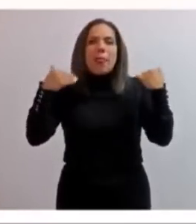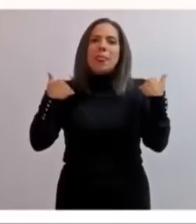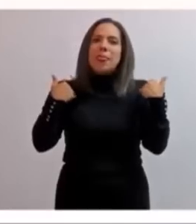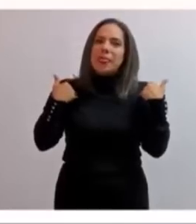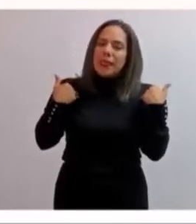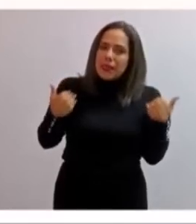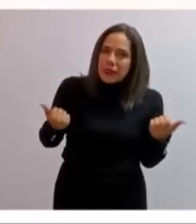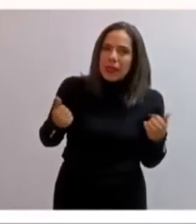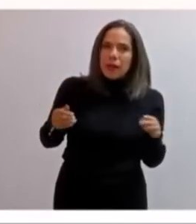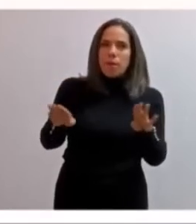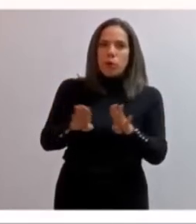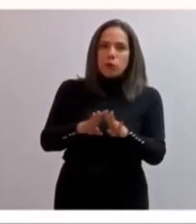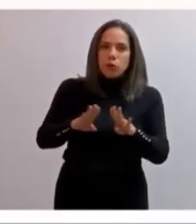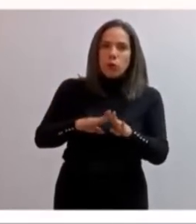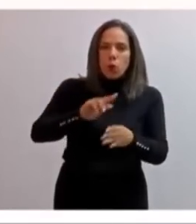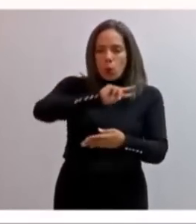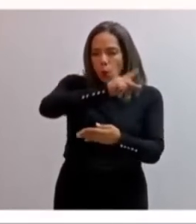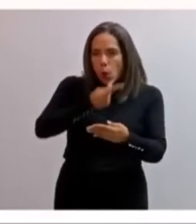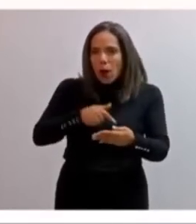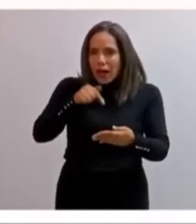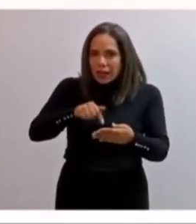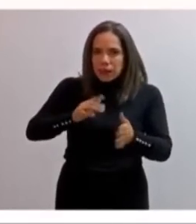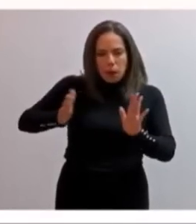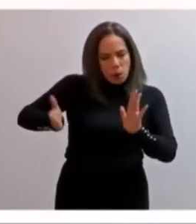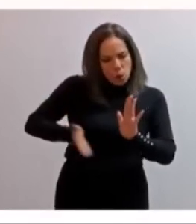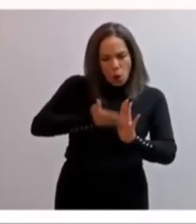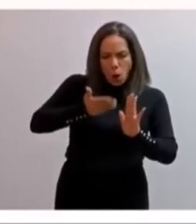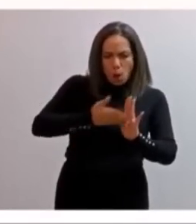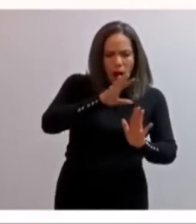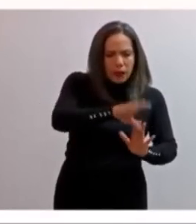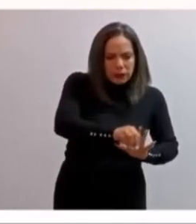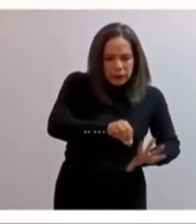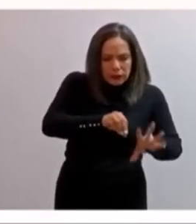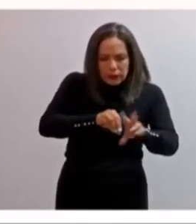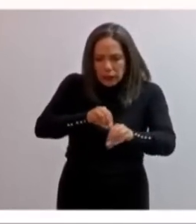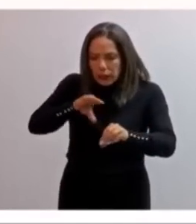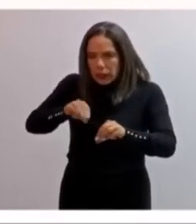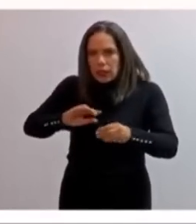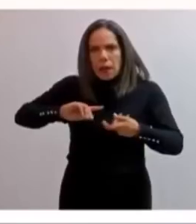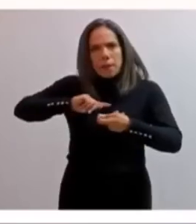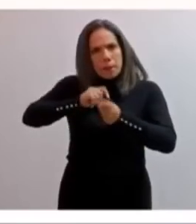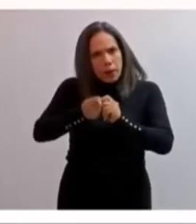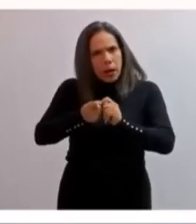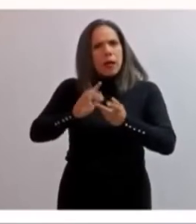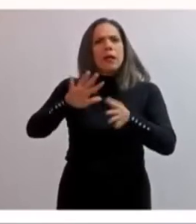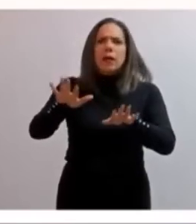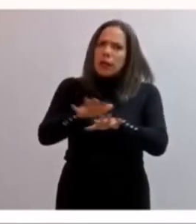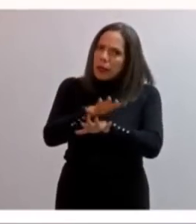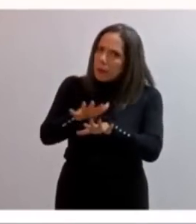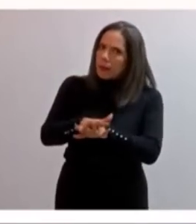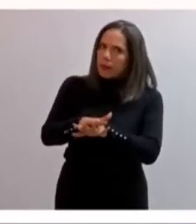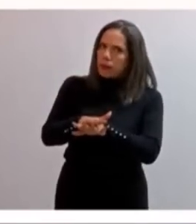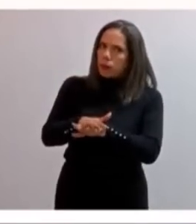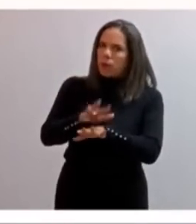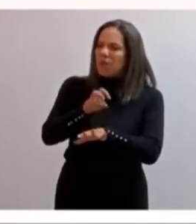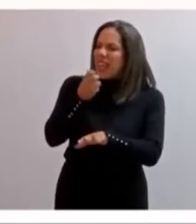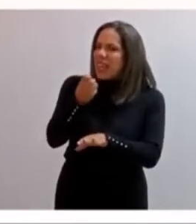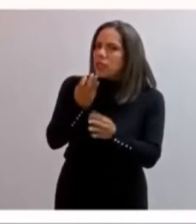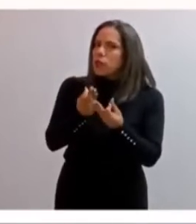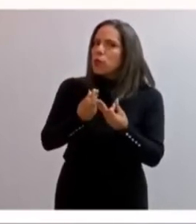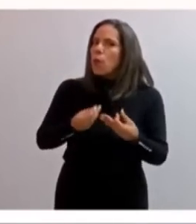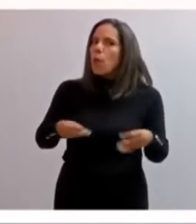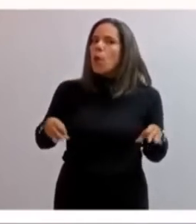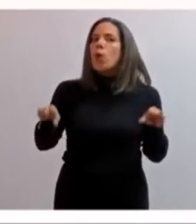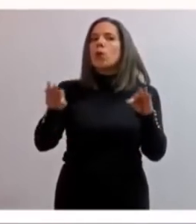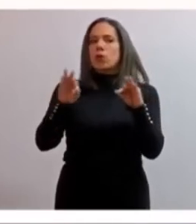un currículo en permanente construcción. O sea, yo pienso que esto es algo muy importante, porque sí,